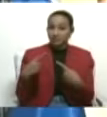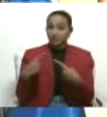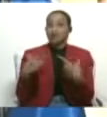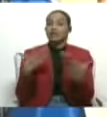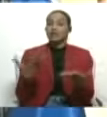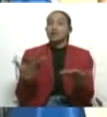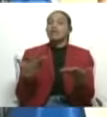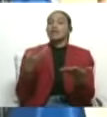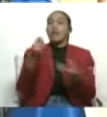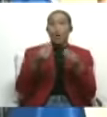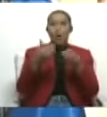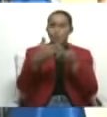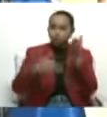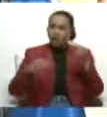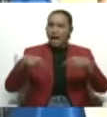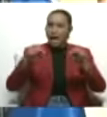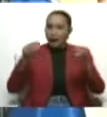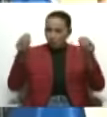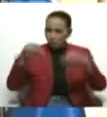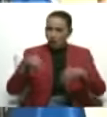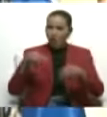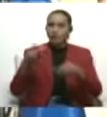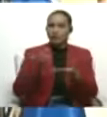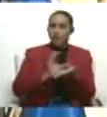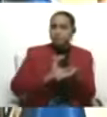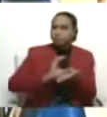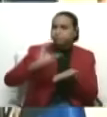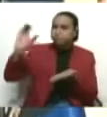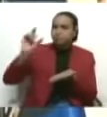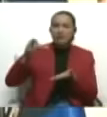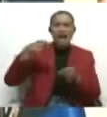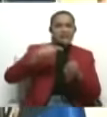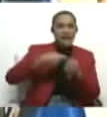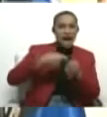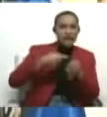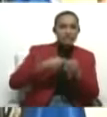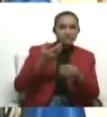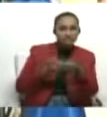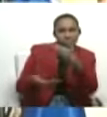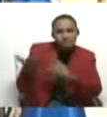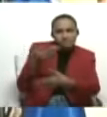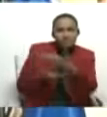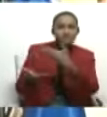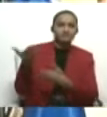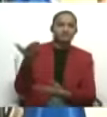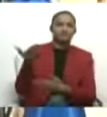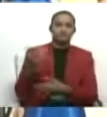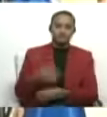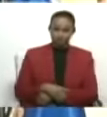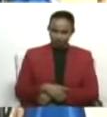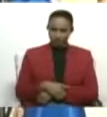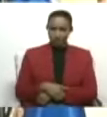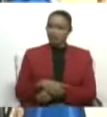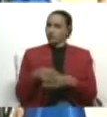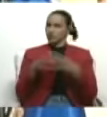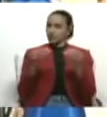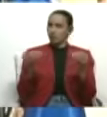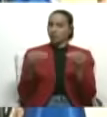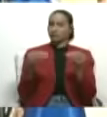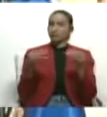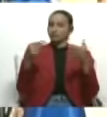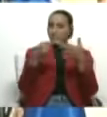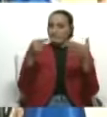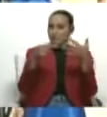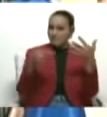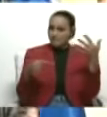gas, y todo esto nos parece muy prometedor de nuestro trabajo conjunto